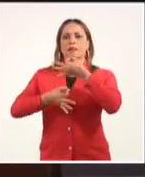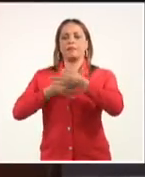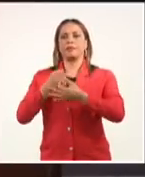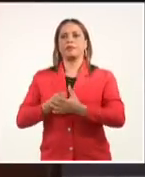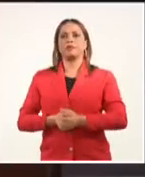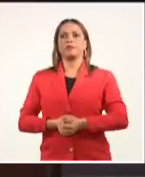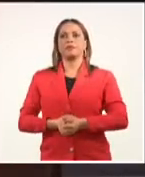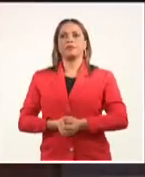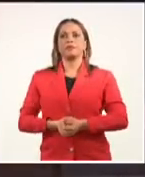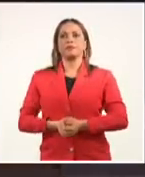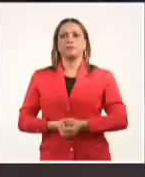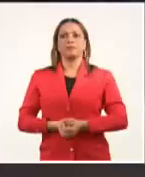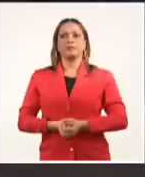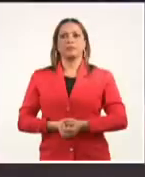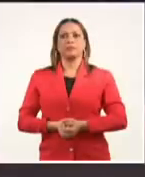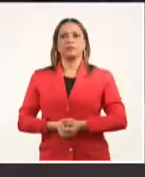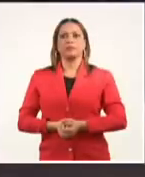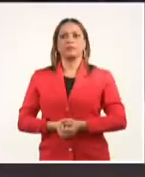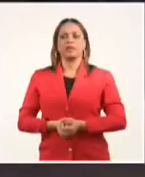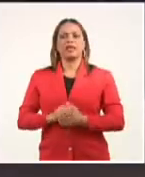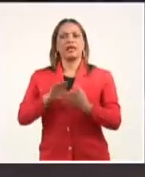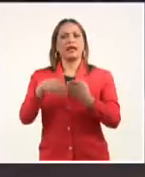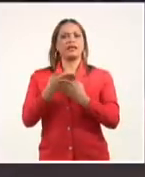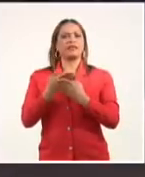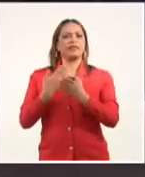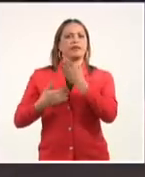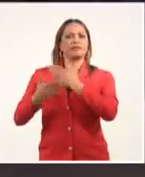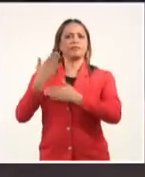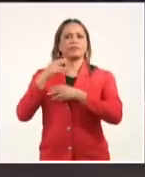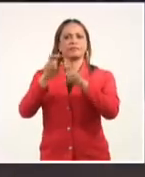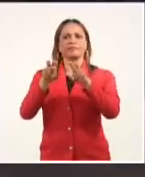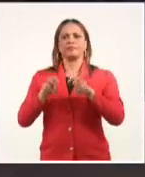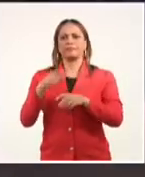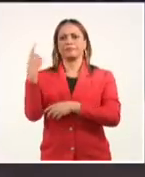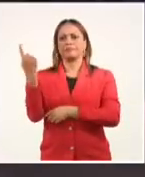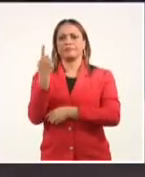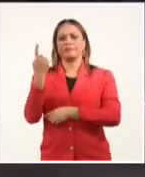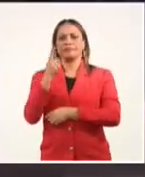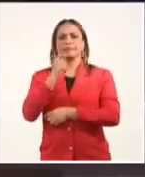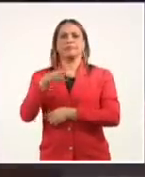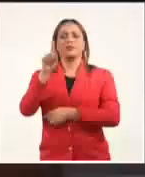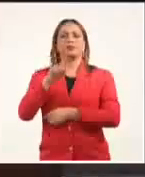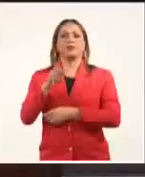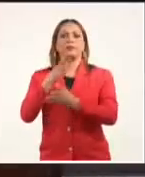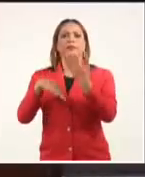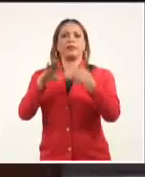hace solo unos días en la Asamblea Nacional del Poder Popular,